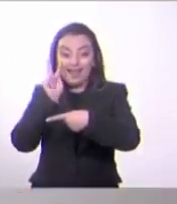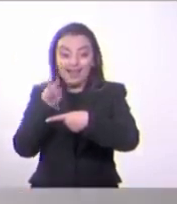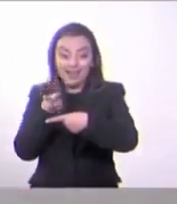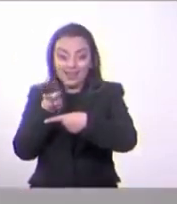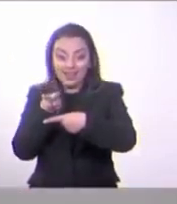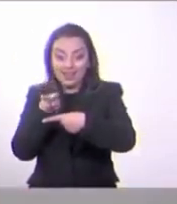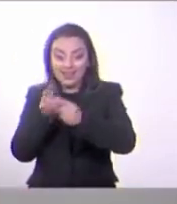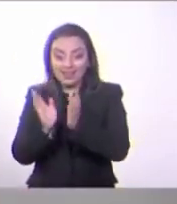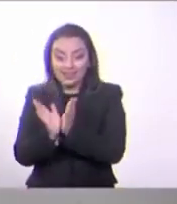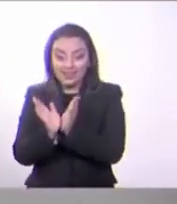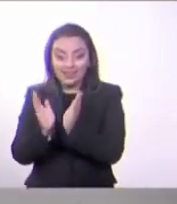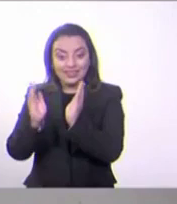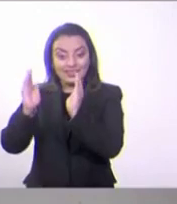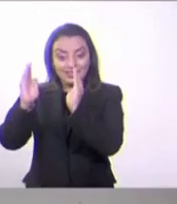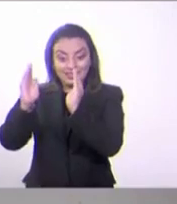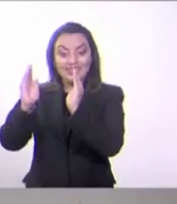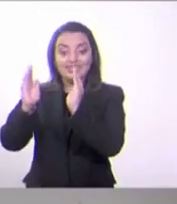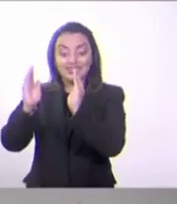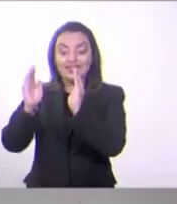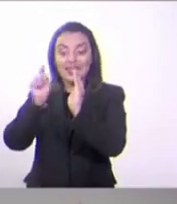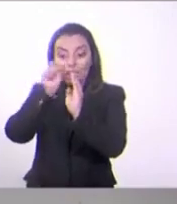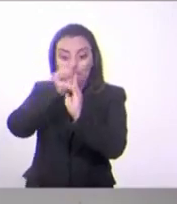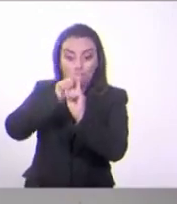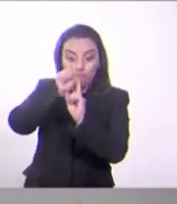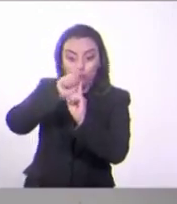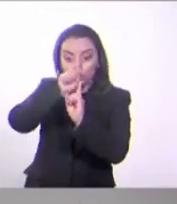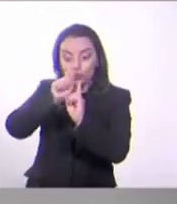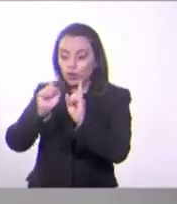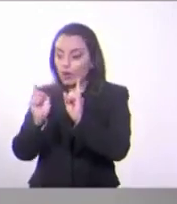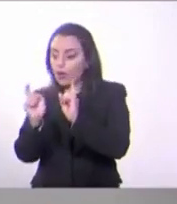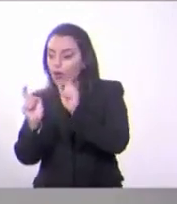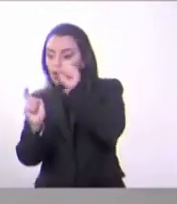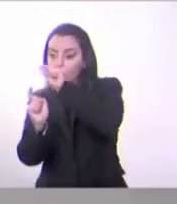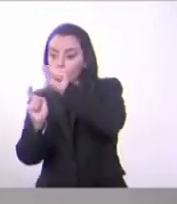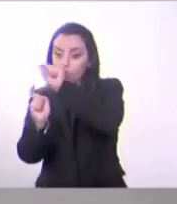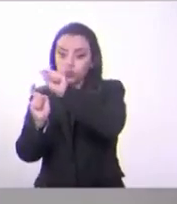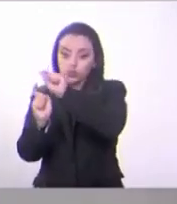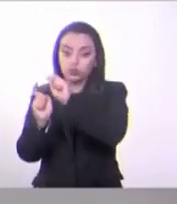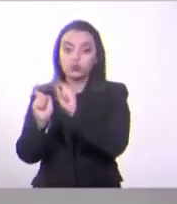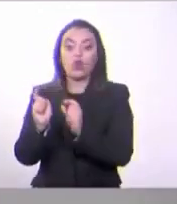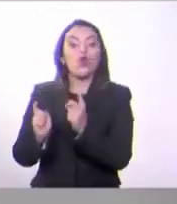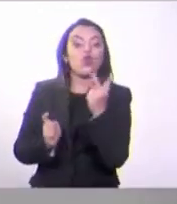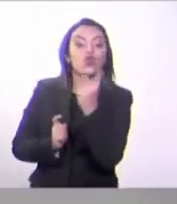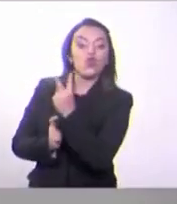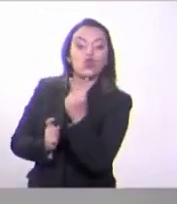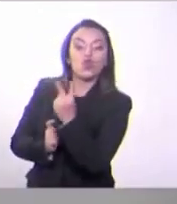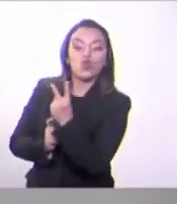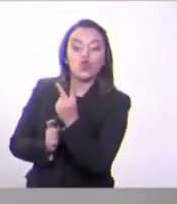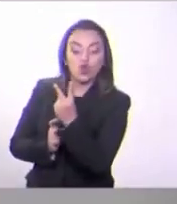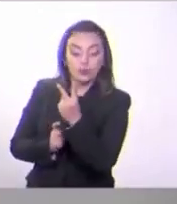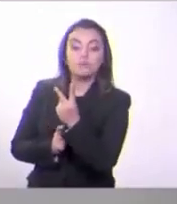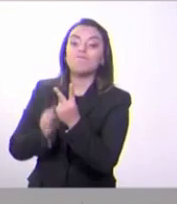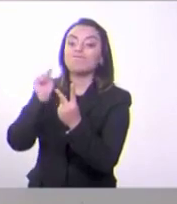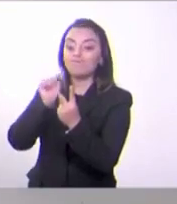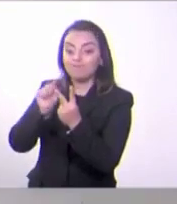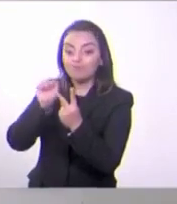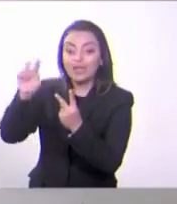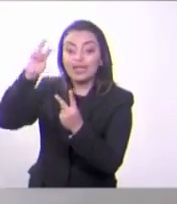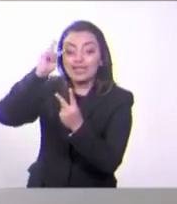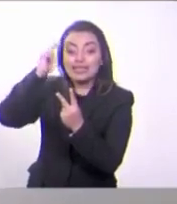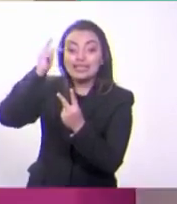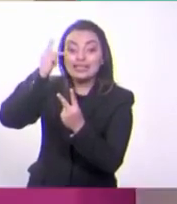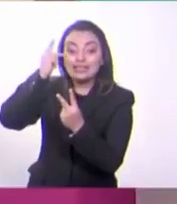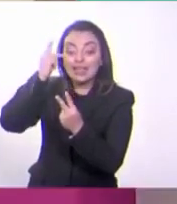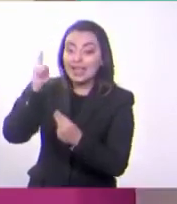descubierto, solo que ahora tengo acá que le intersecta en este punto y en este punto, que en este caso